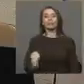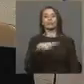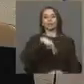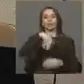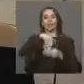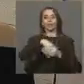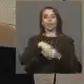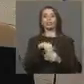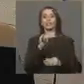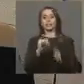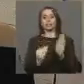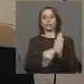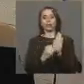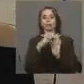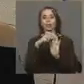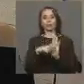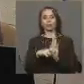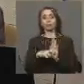votar a favor de este proyecto.